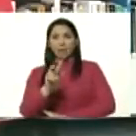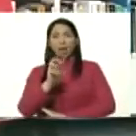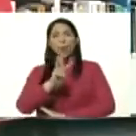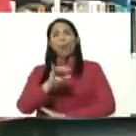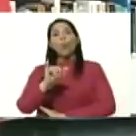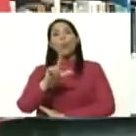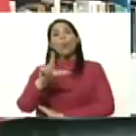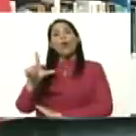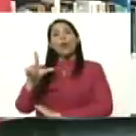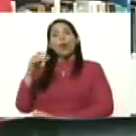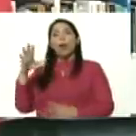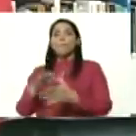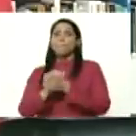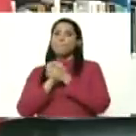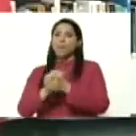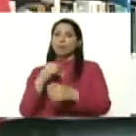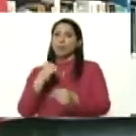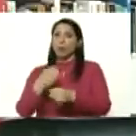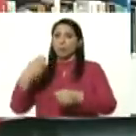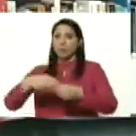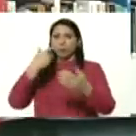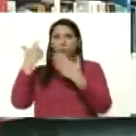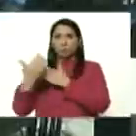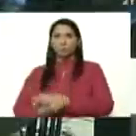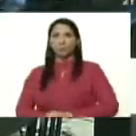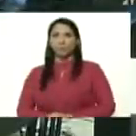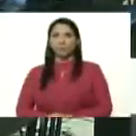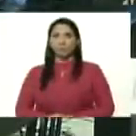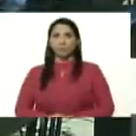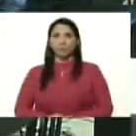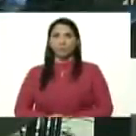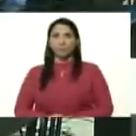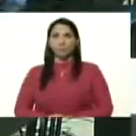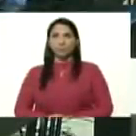Rangel, compañero trabajador petrolero. Adelante.